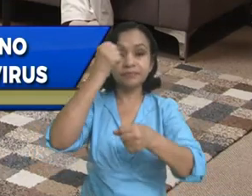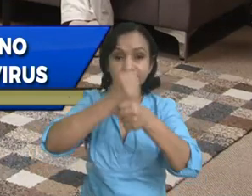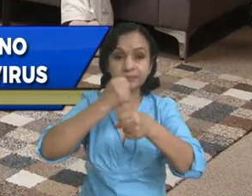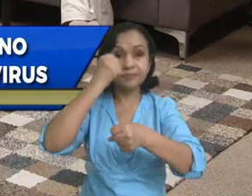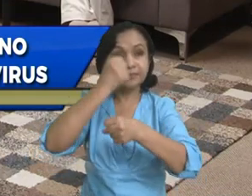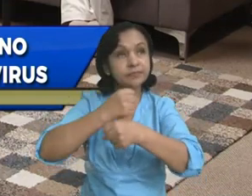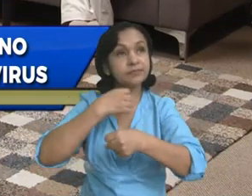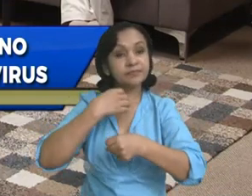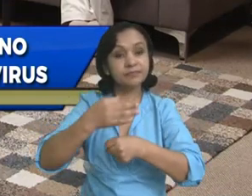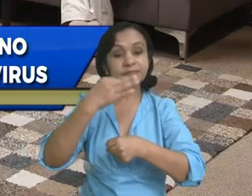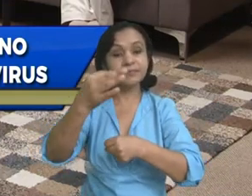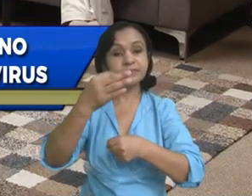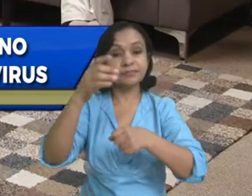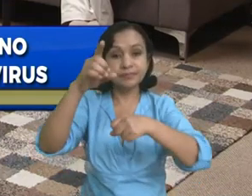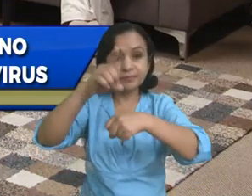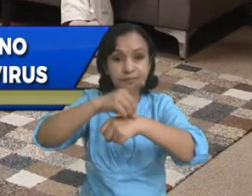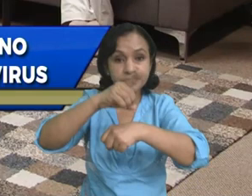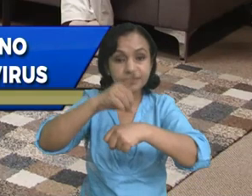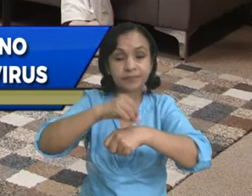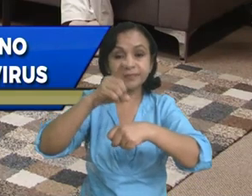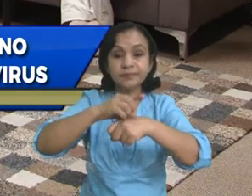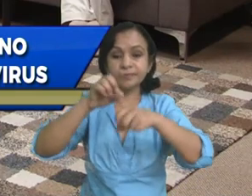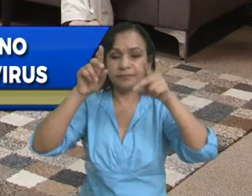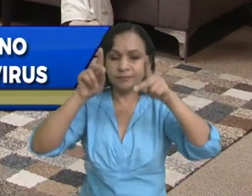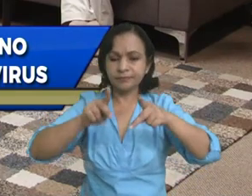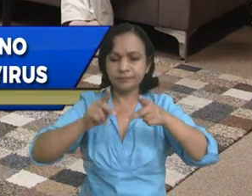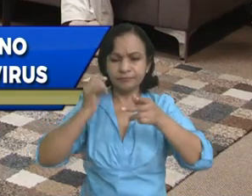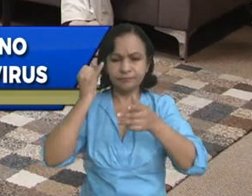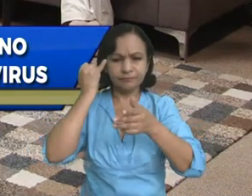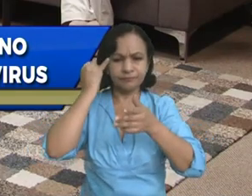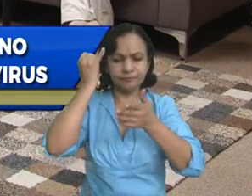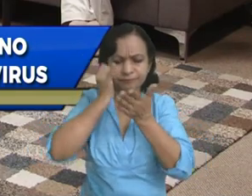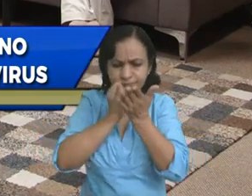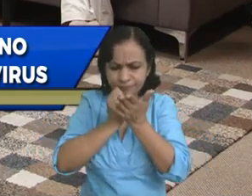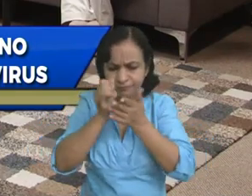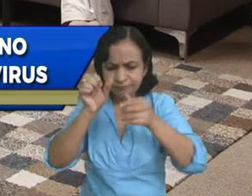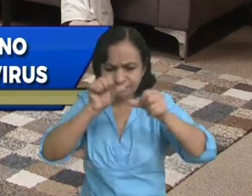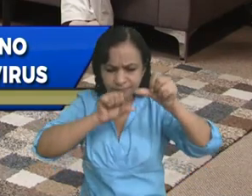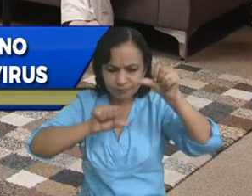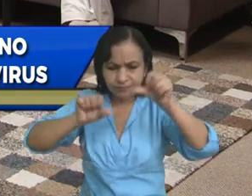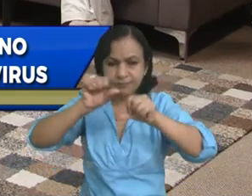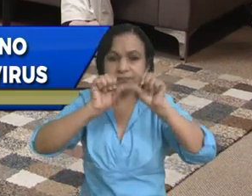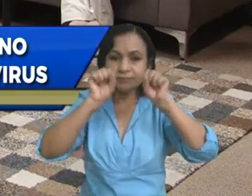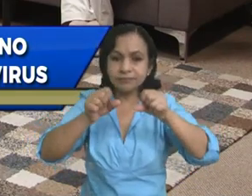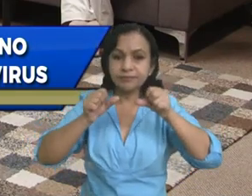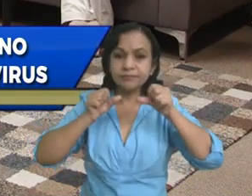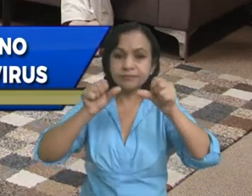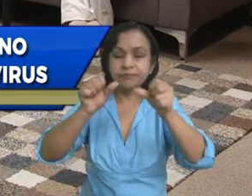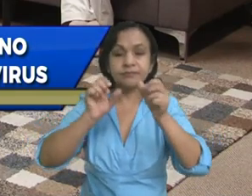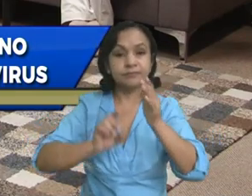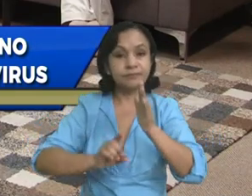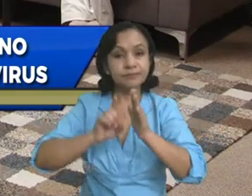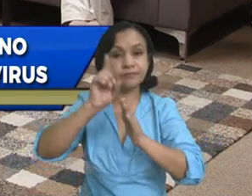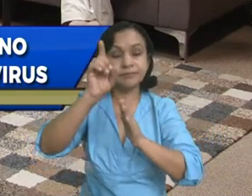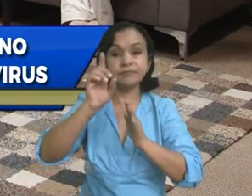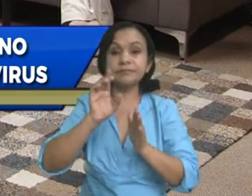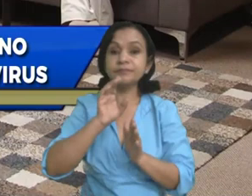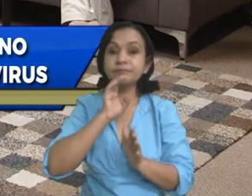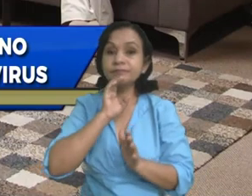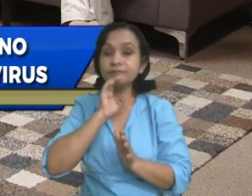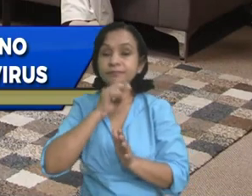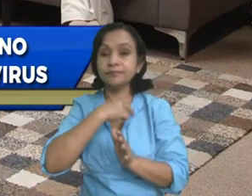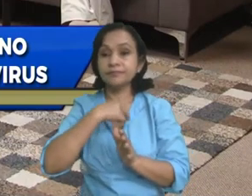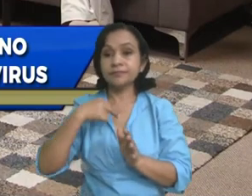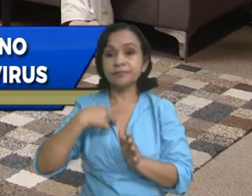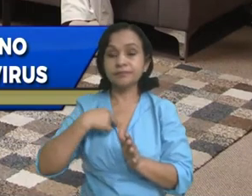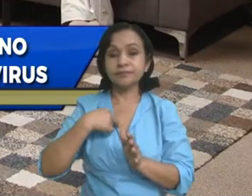trabajado para que nuestros médicos, nuestros científicos puedan continuar avanzando y bueno, hacer de Cuba, en este